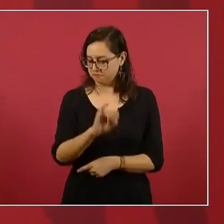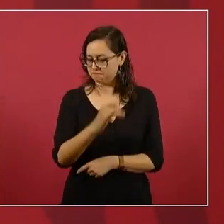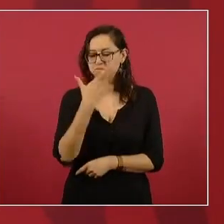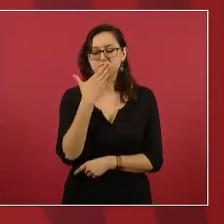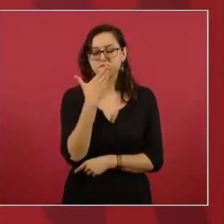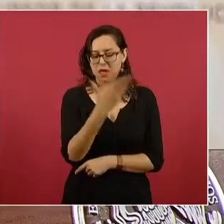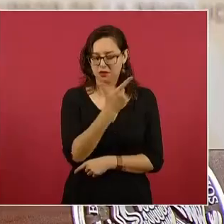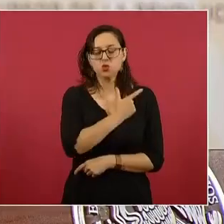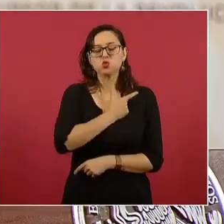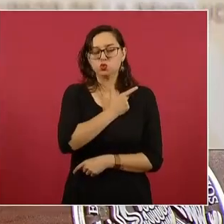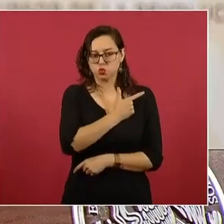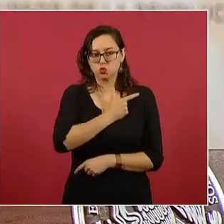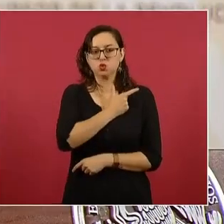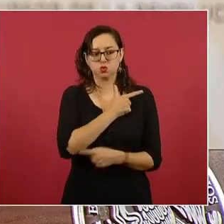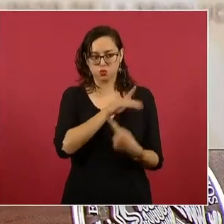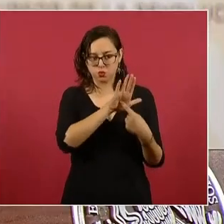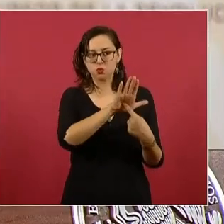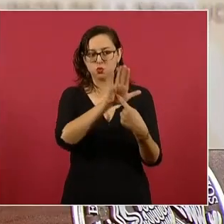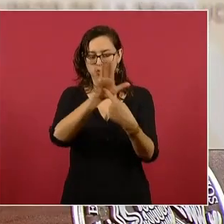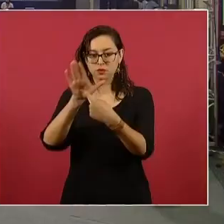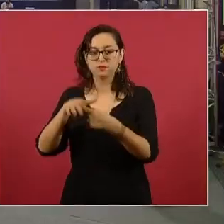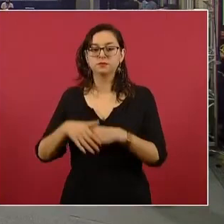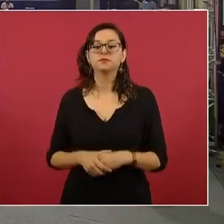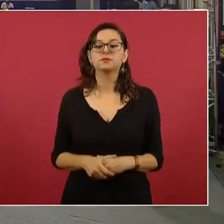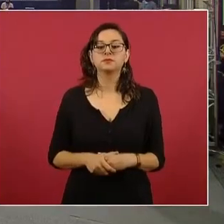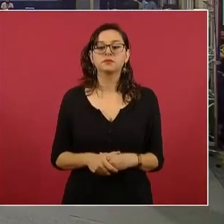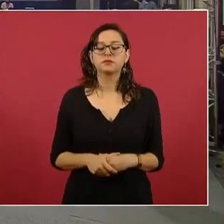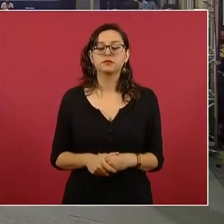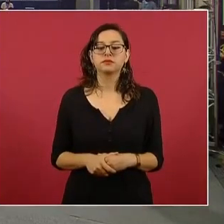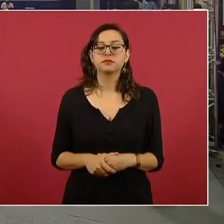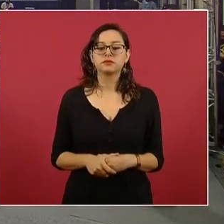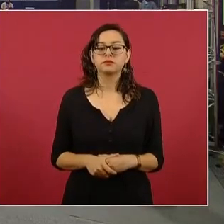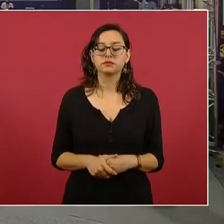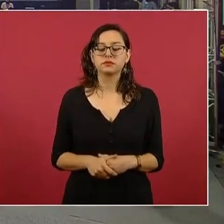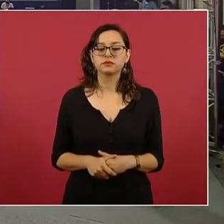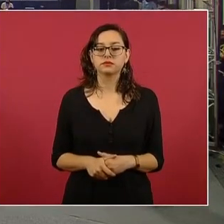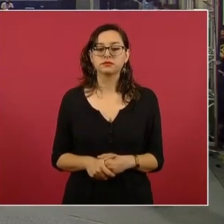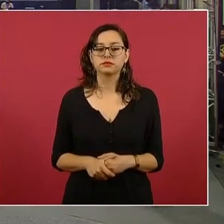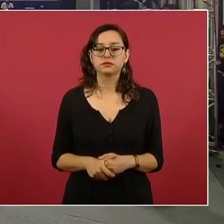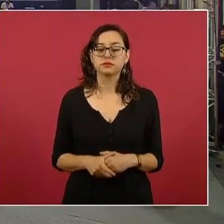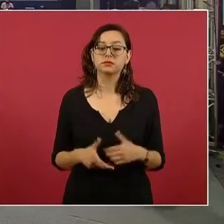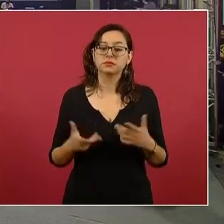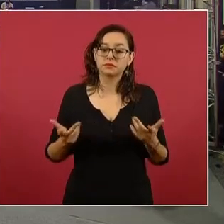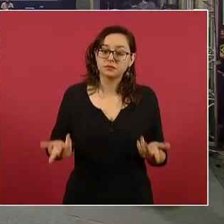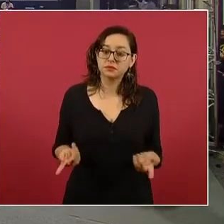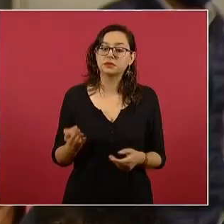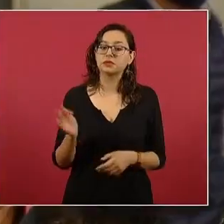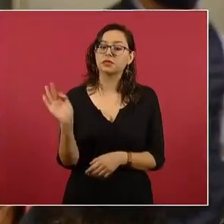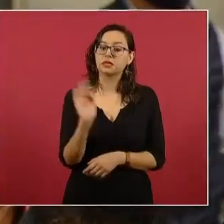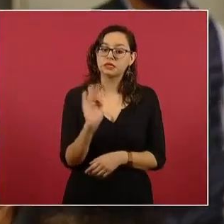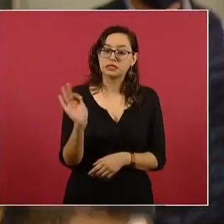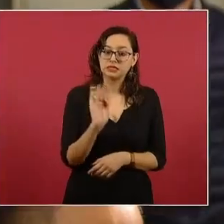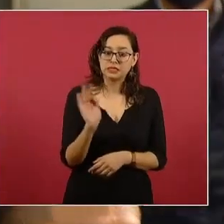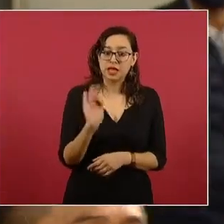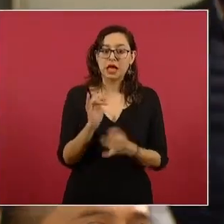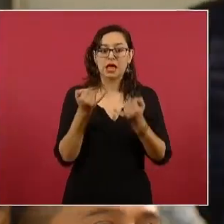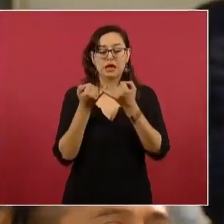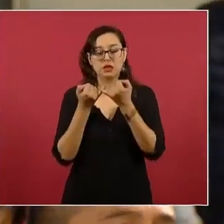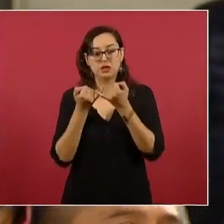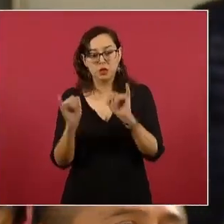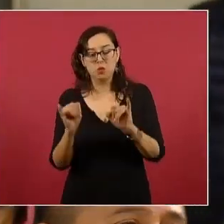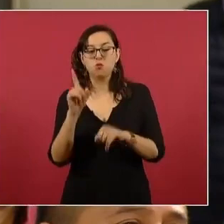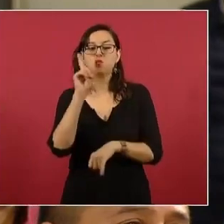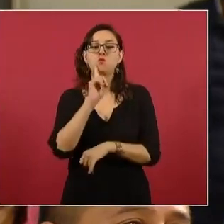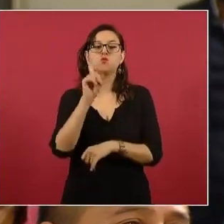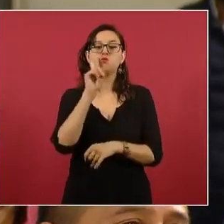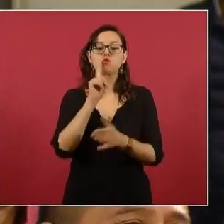exposición y que sea en Los Pinos. Nos va a acompañar seguramente se está dispuesta a la inauguración la